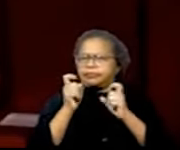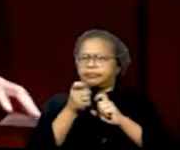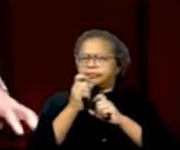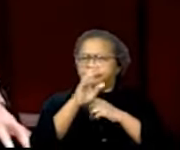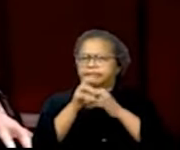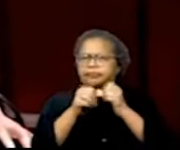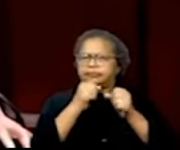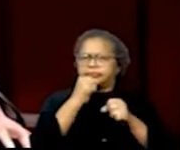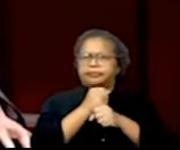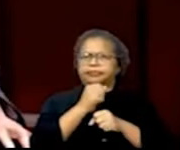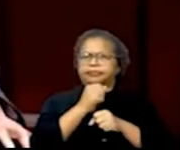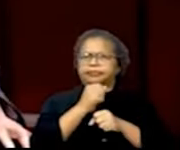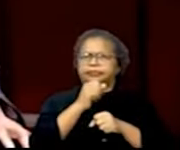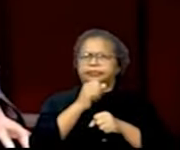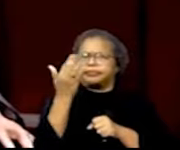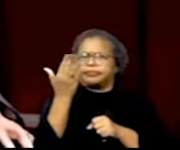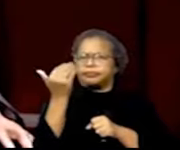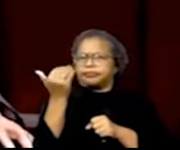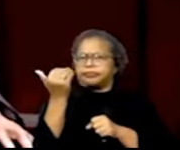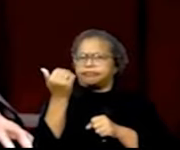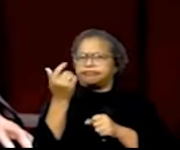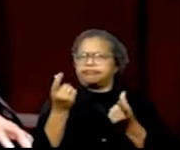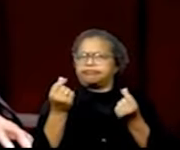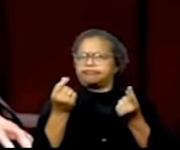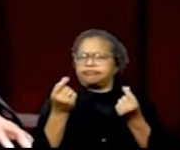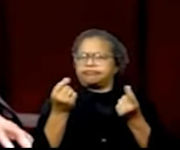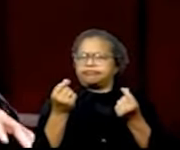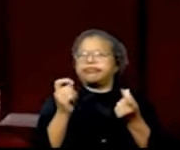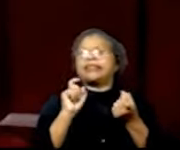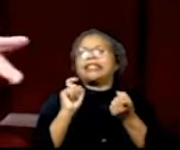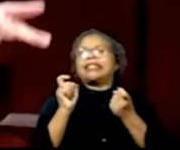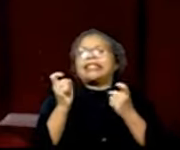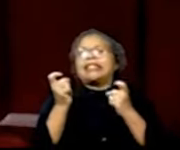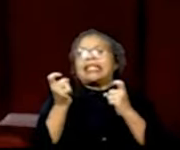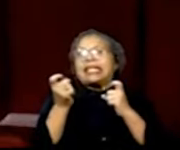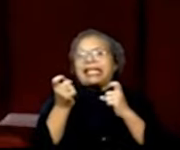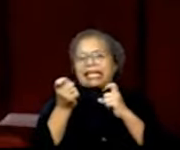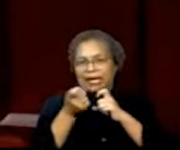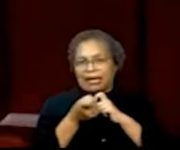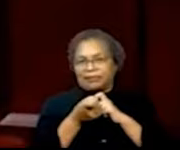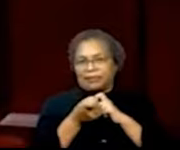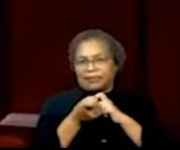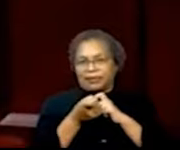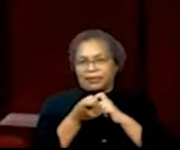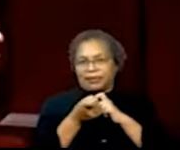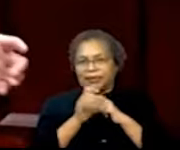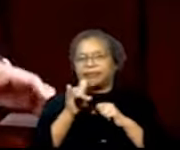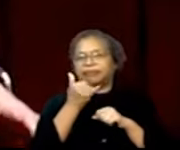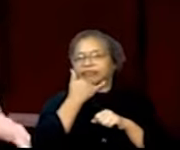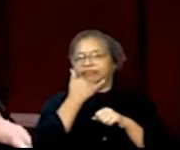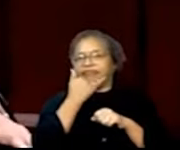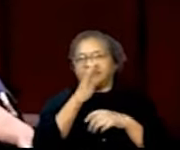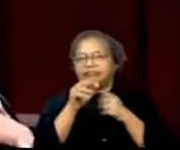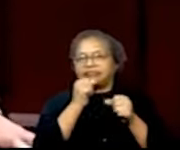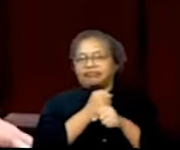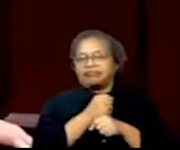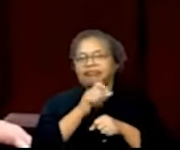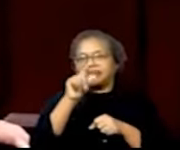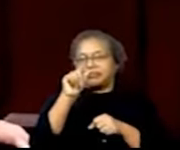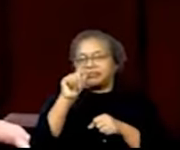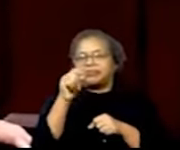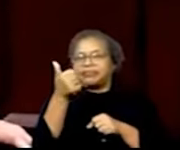corregir lo que se hizo mal en el 2010, que se excluyó lo que fue la